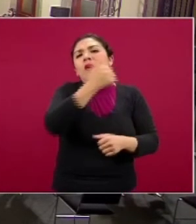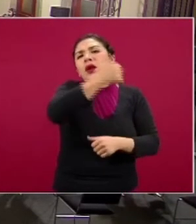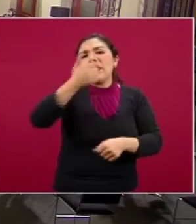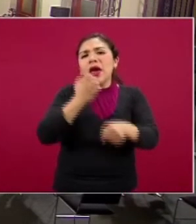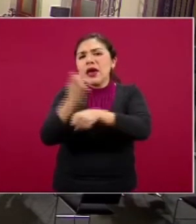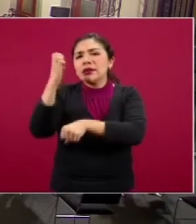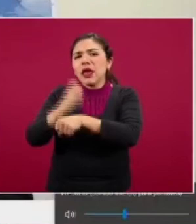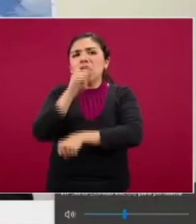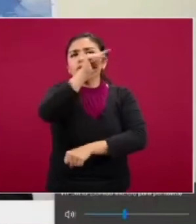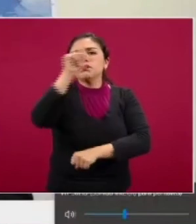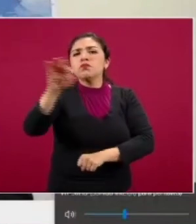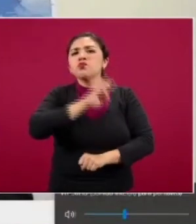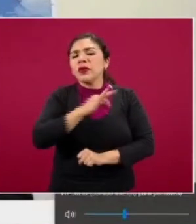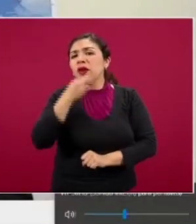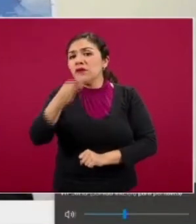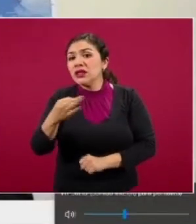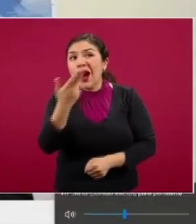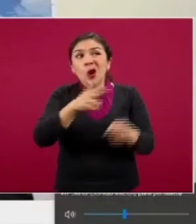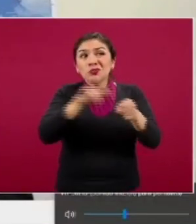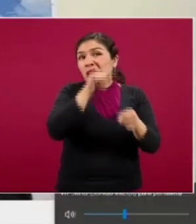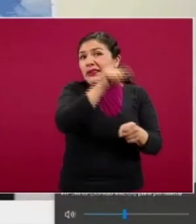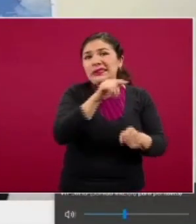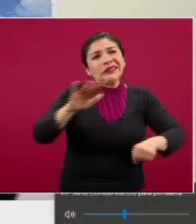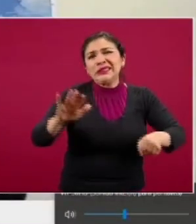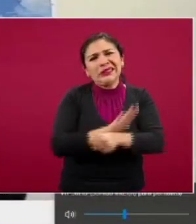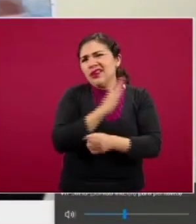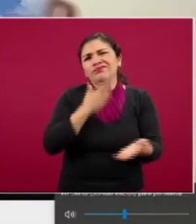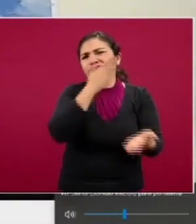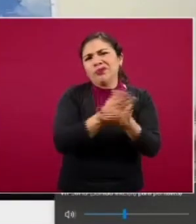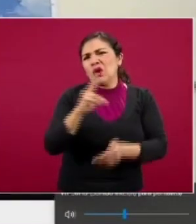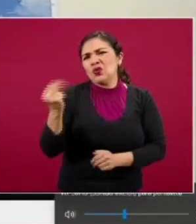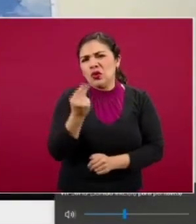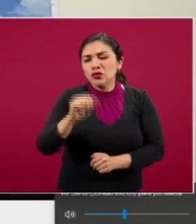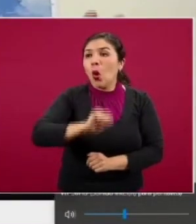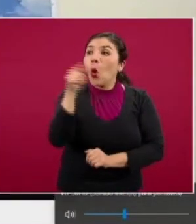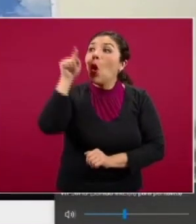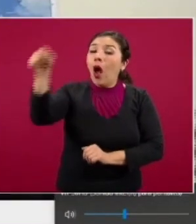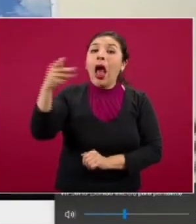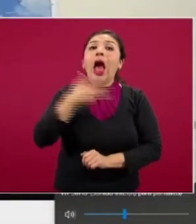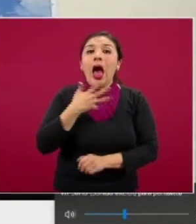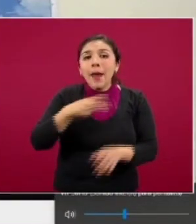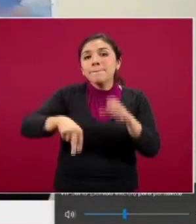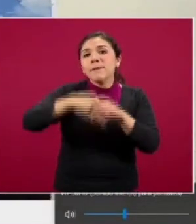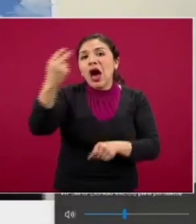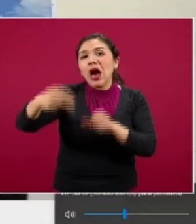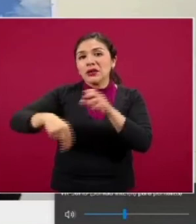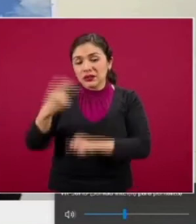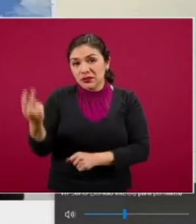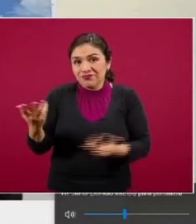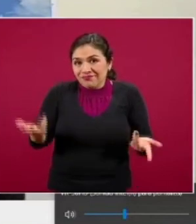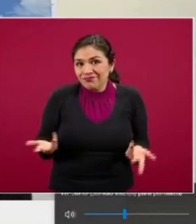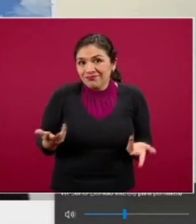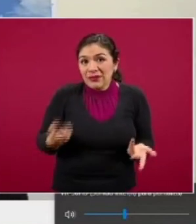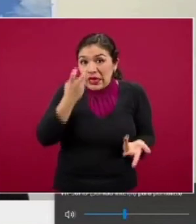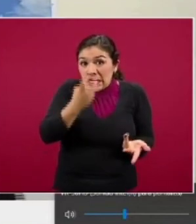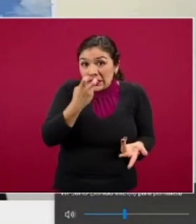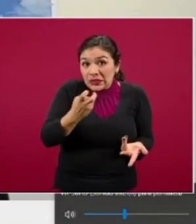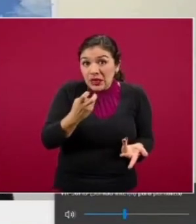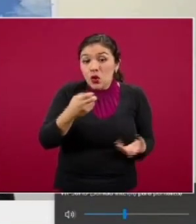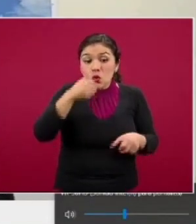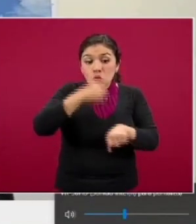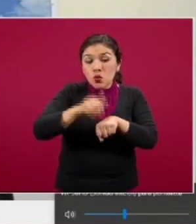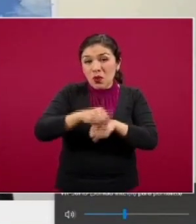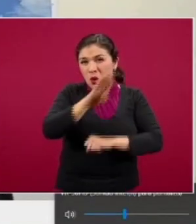pueden decir: este hospital está lleno, no vaya allá, en cambio este otro hospital está vacío. Y de hecho, este